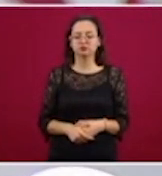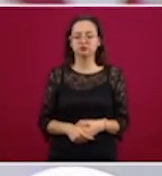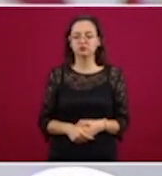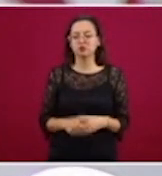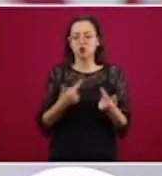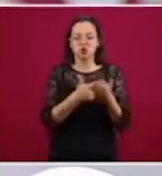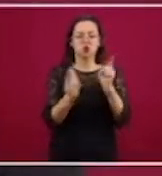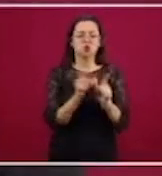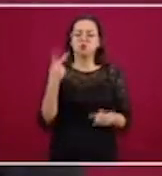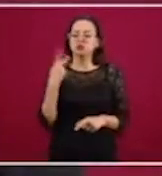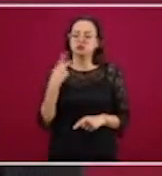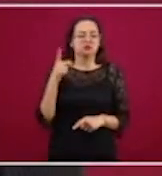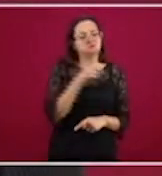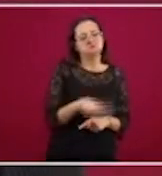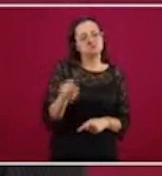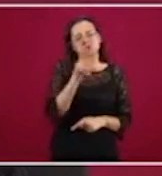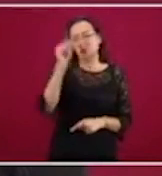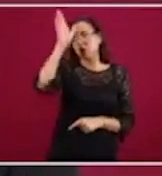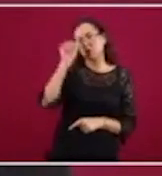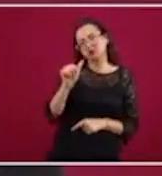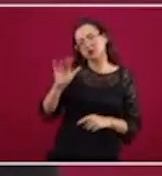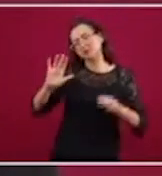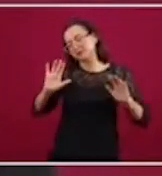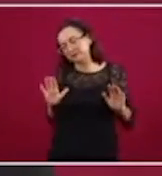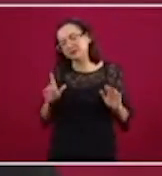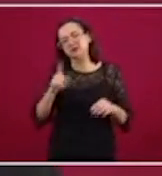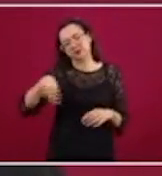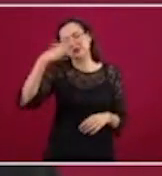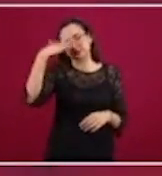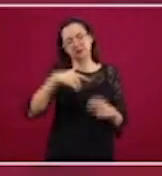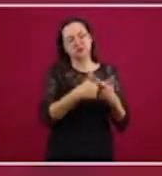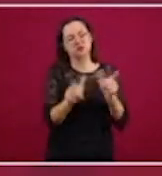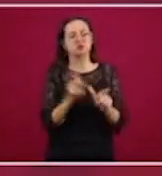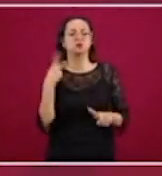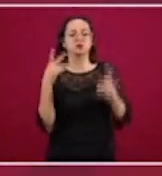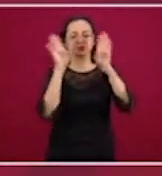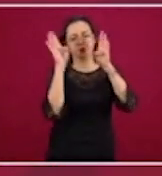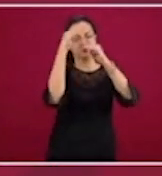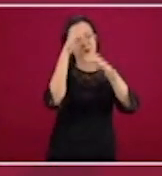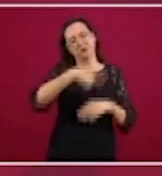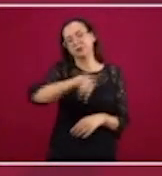algunos partidos, no los voy a mencionar, pero desde luego los partidos conservadores no quisieron.